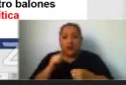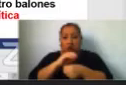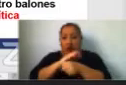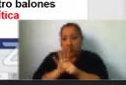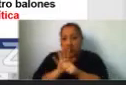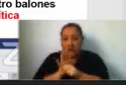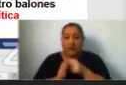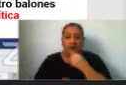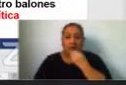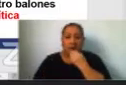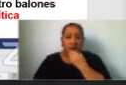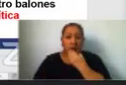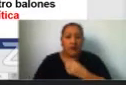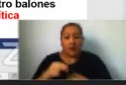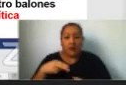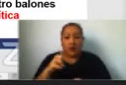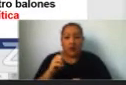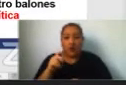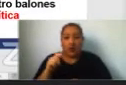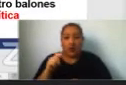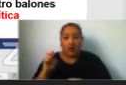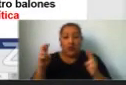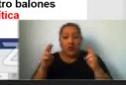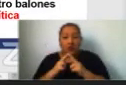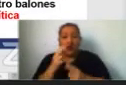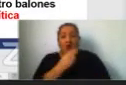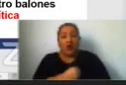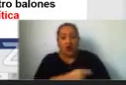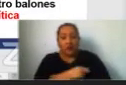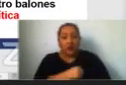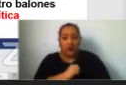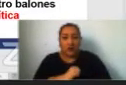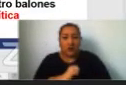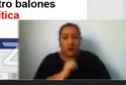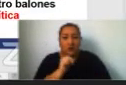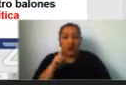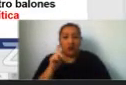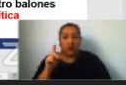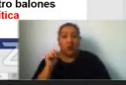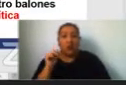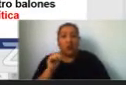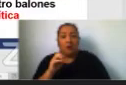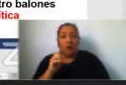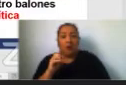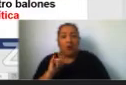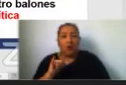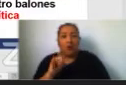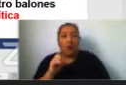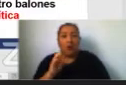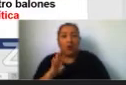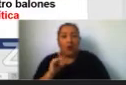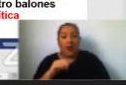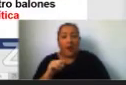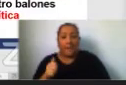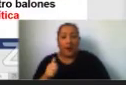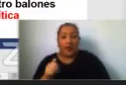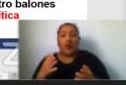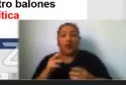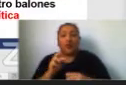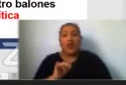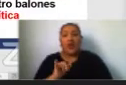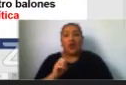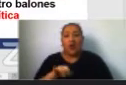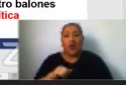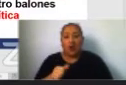En la zona norte se encuentra el Hospital 21 de Moyobamba, que atiende a las provincias de Rioja y Moyobamba